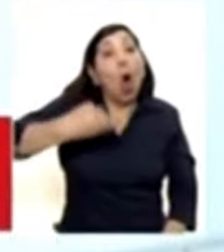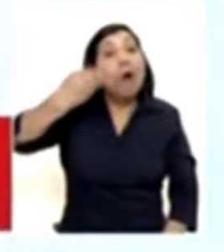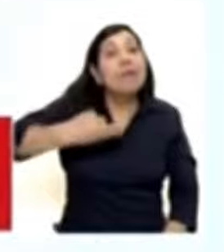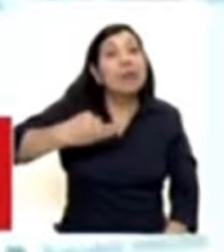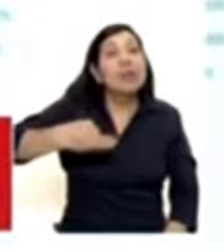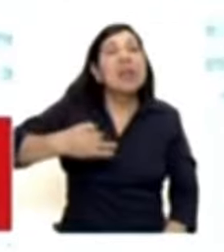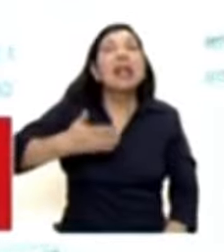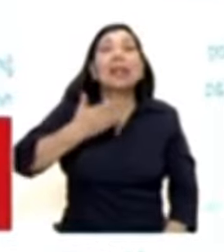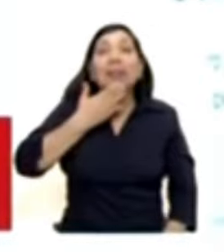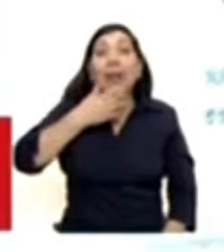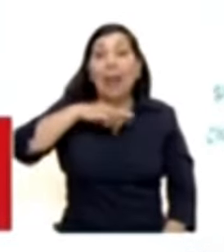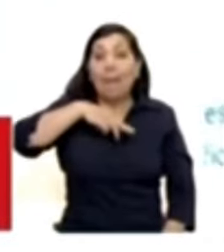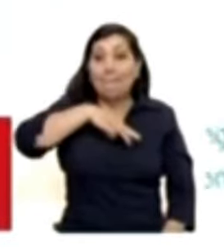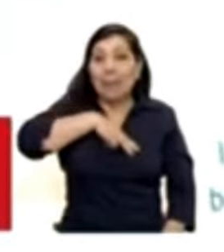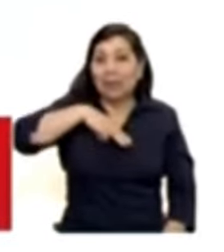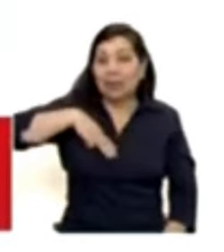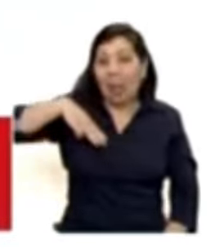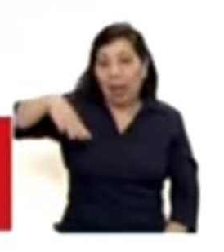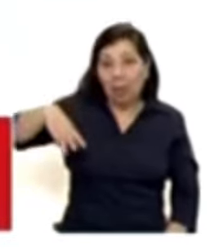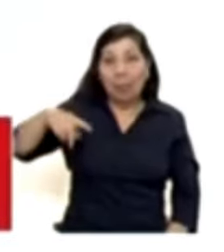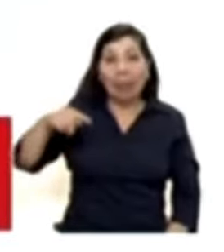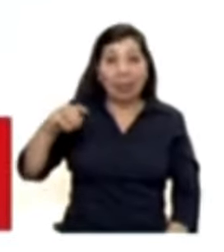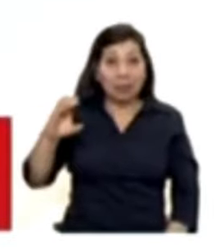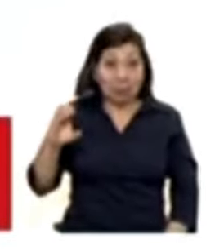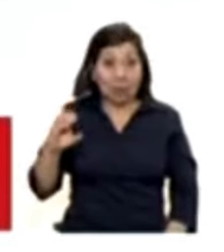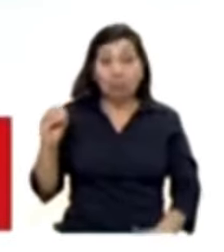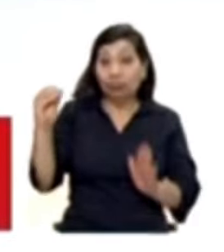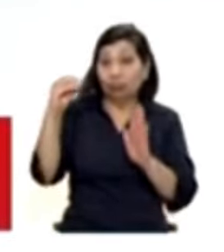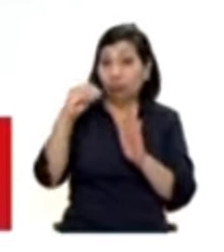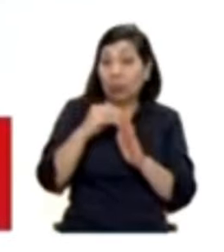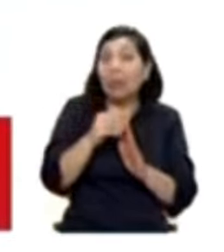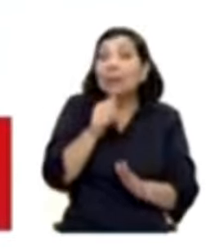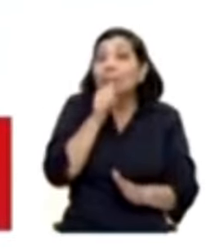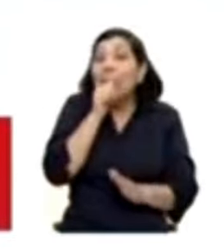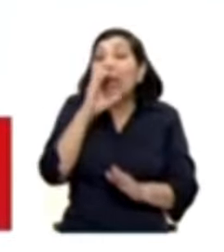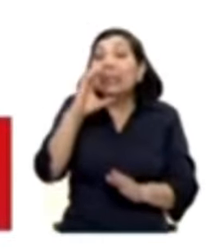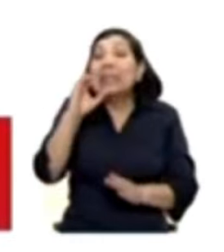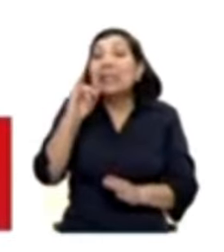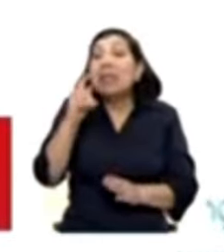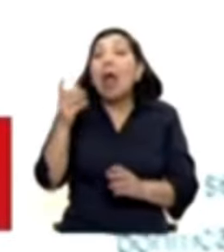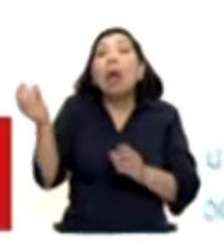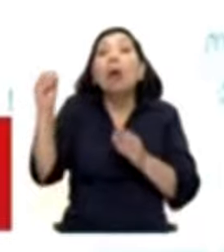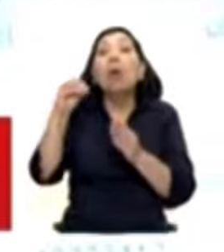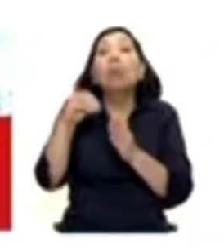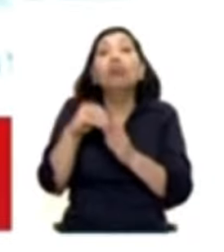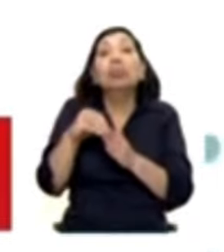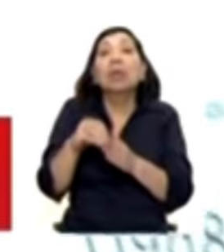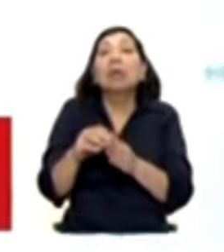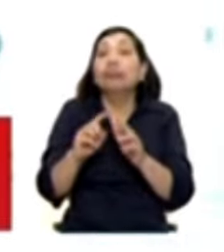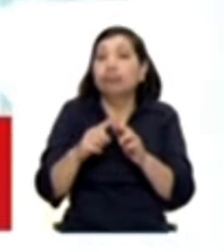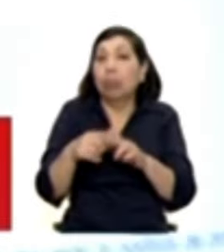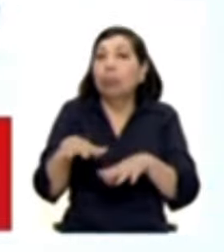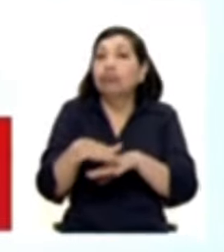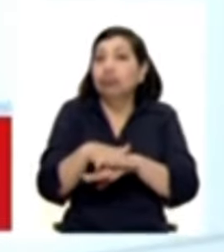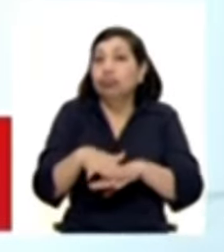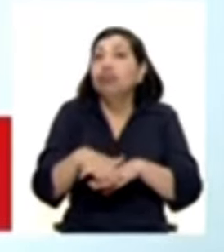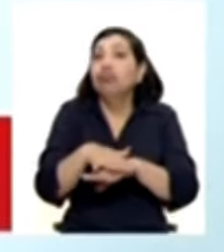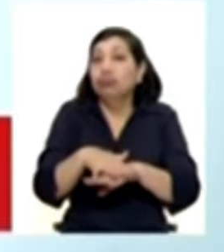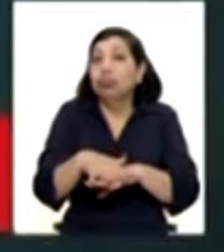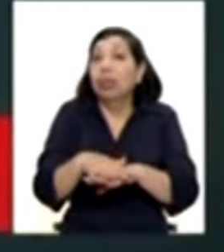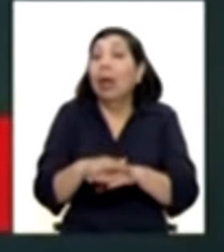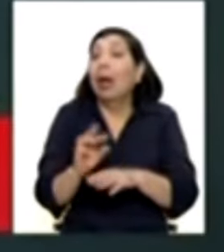del Ministerio de Transportes y Comunicaciones. Y ahí ponemos la opción reservar citas y de esta manera nosotros podemos iniciar con el